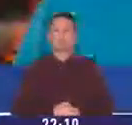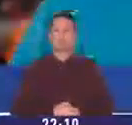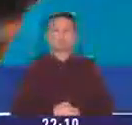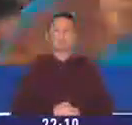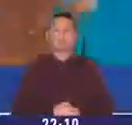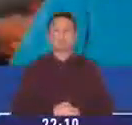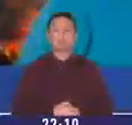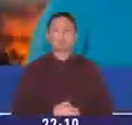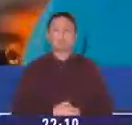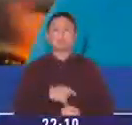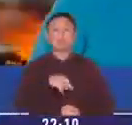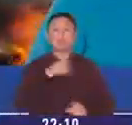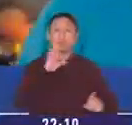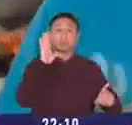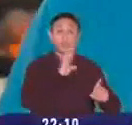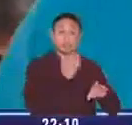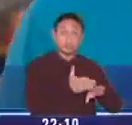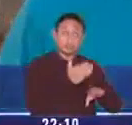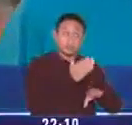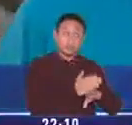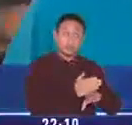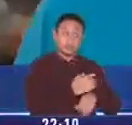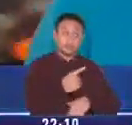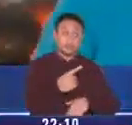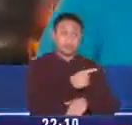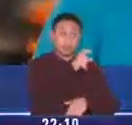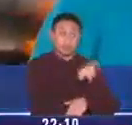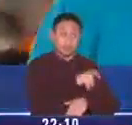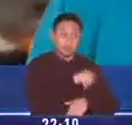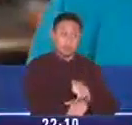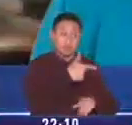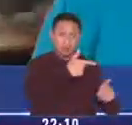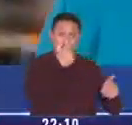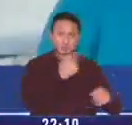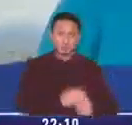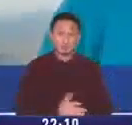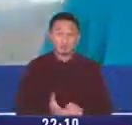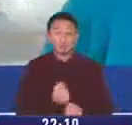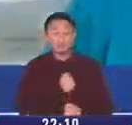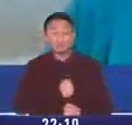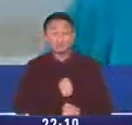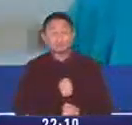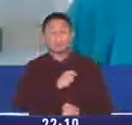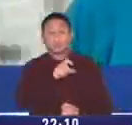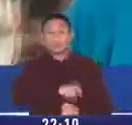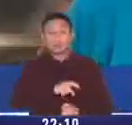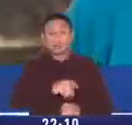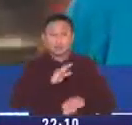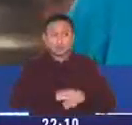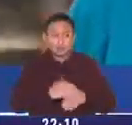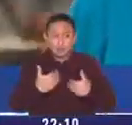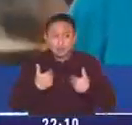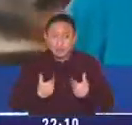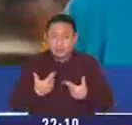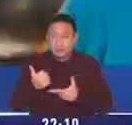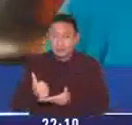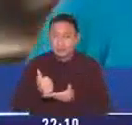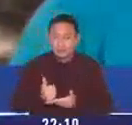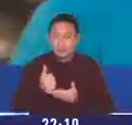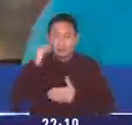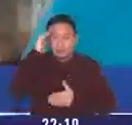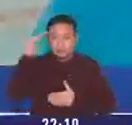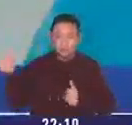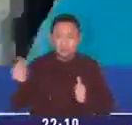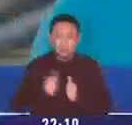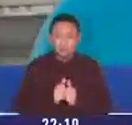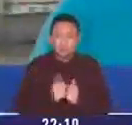Ya la amenaza se venía dando de que iban a atentar con los trabajadores. Lamentablemente los trabajadores no tenemos ningún custodio policial que esté